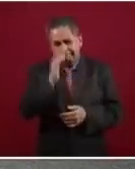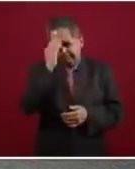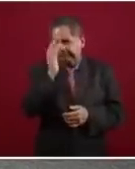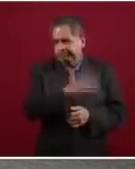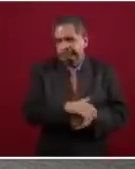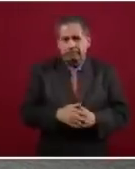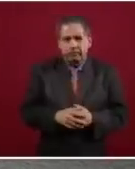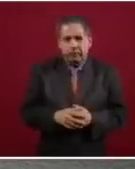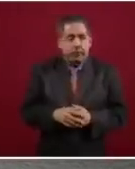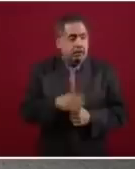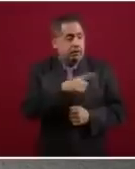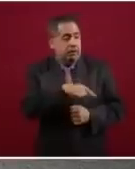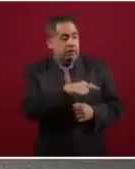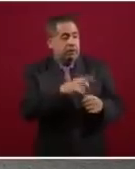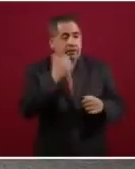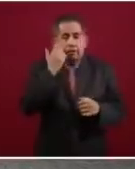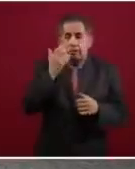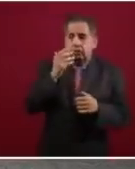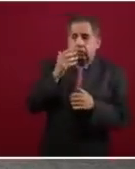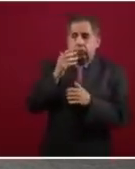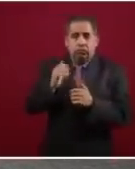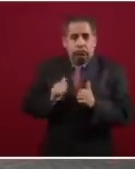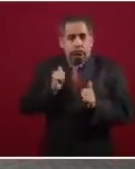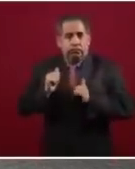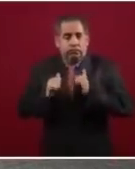Y ya andan buscando eso.